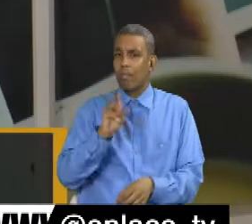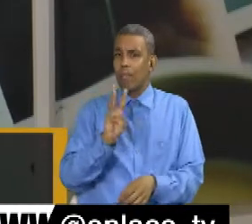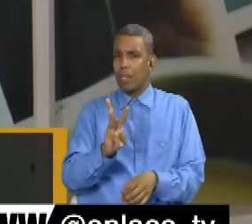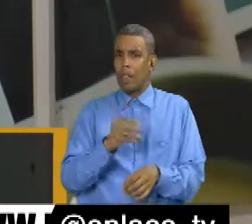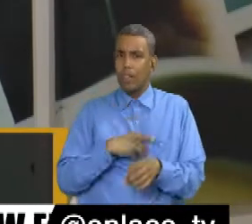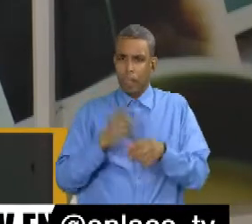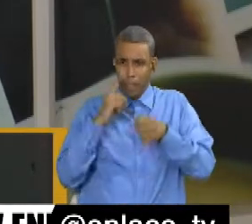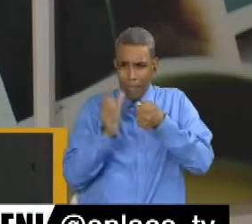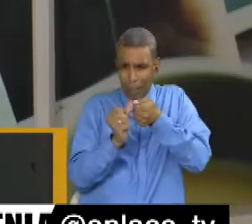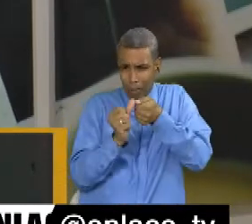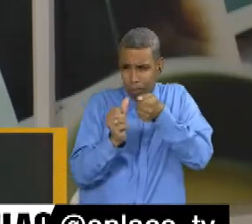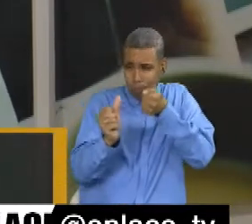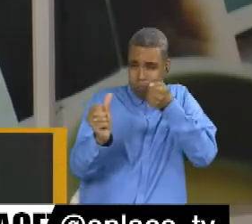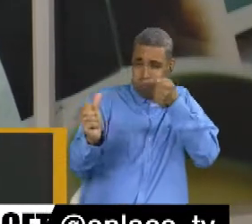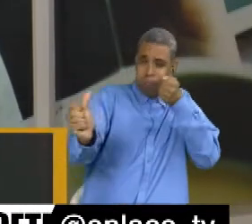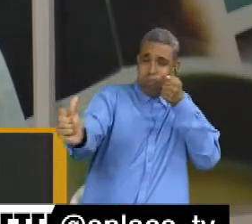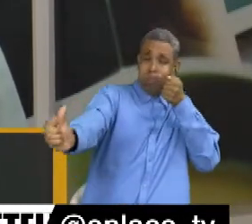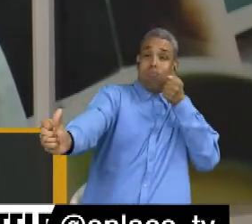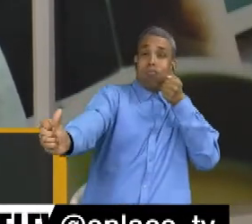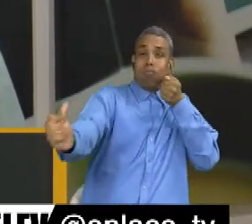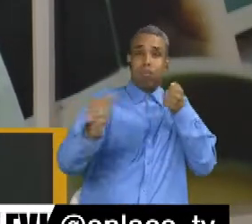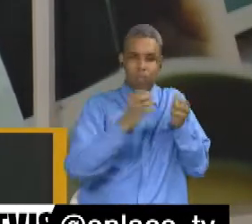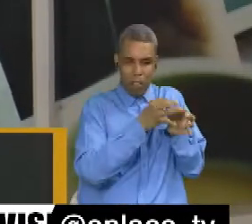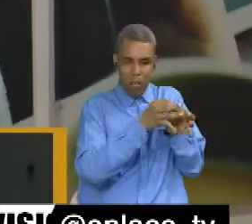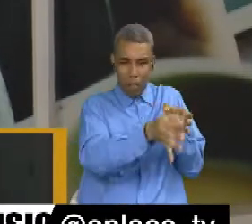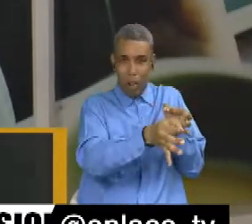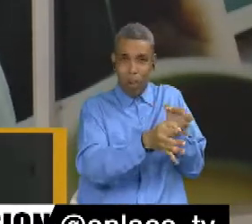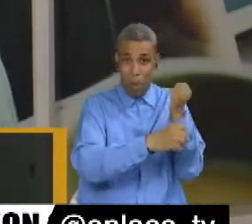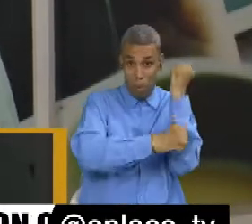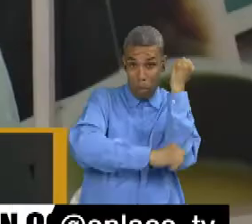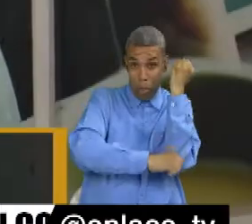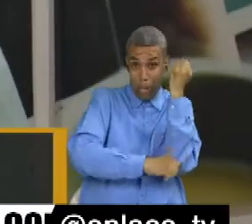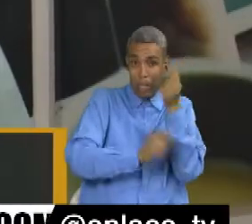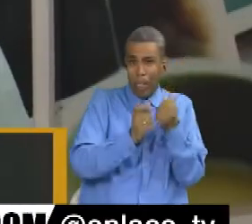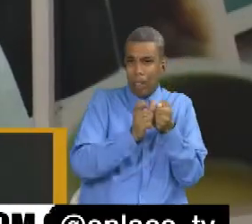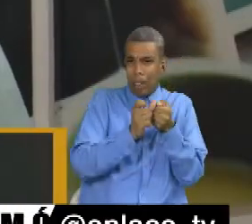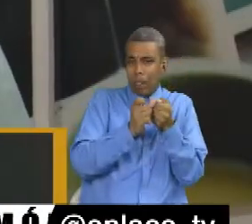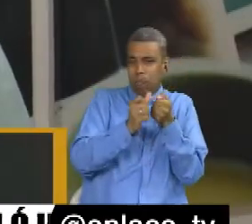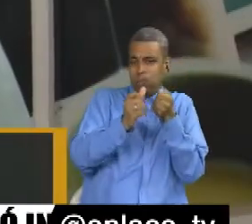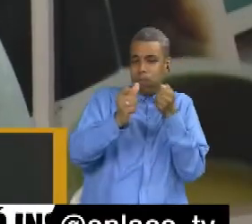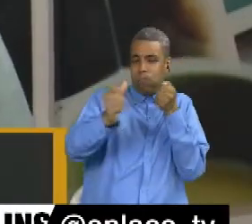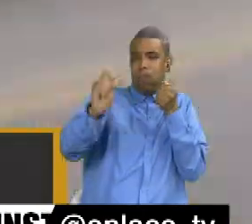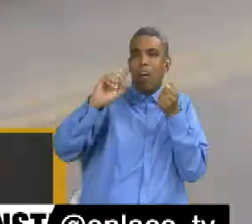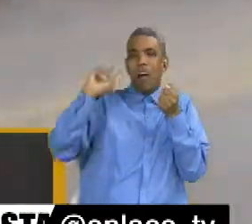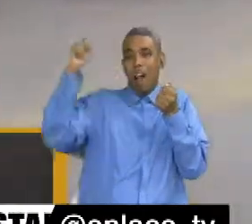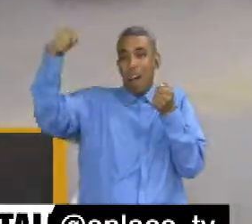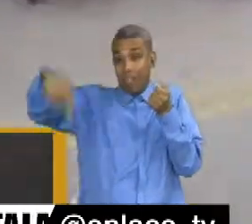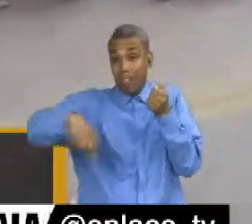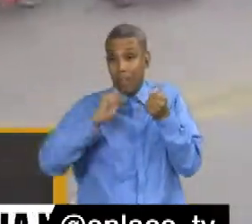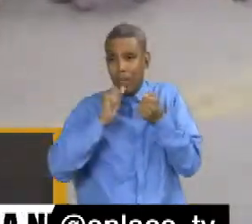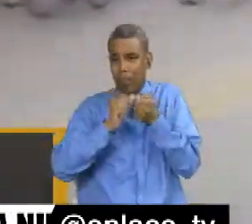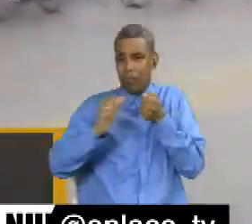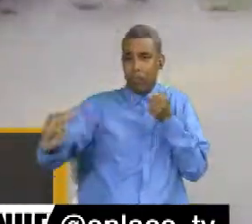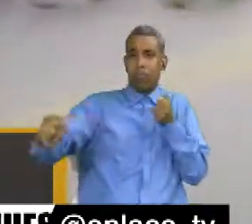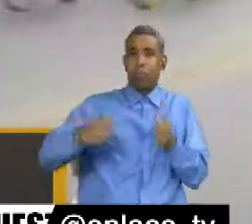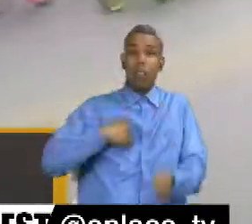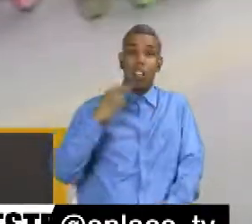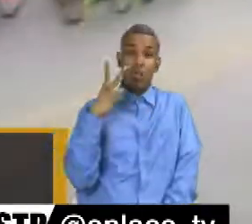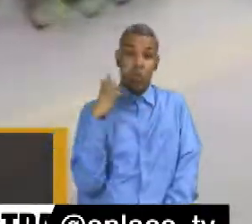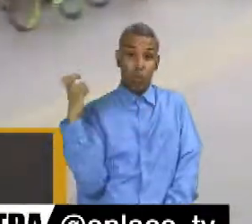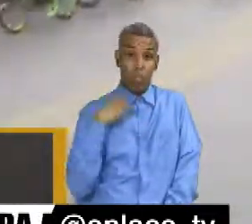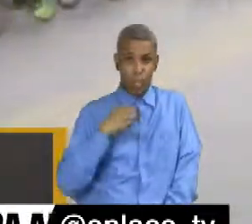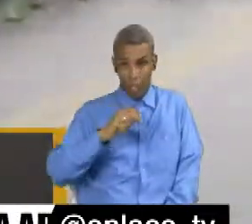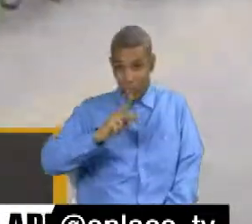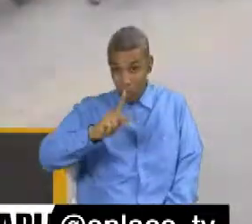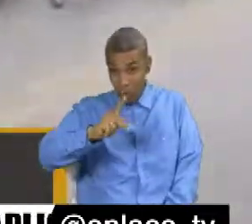220 kilómetros que nos traje de Puerto Boyacá a Barranca Bermeja. Ya se ha corrido, inclusive hay un detalle, una anécdota de esta